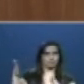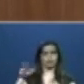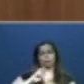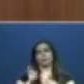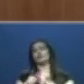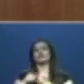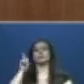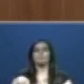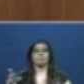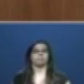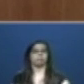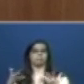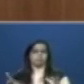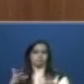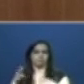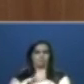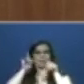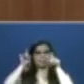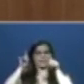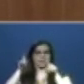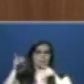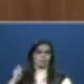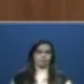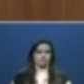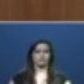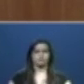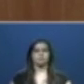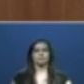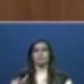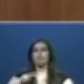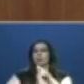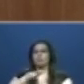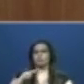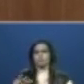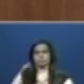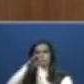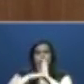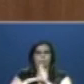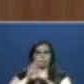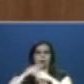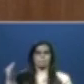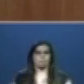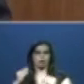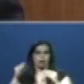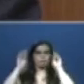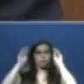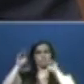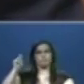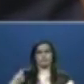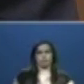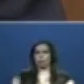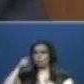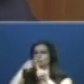empleabilidad de estas enseñanzas para ello vamos a implantar un programa de mejora de la formación profesional con dos